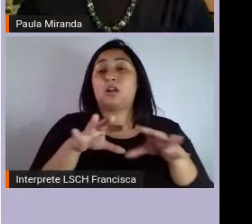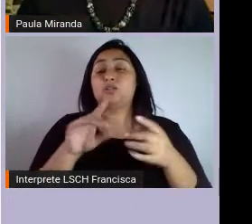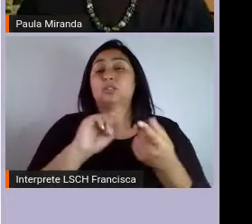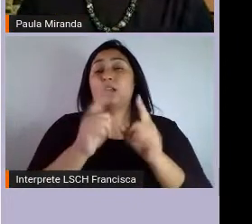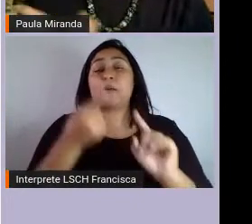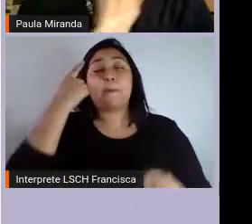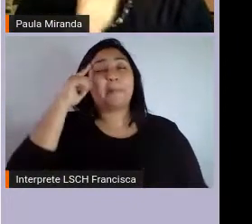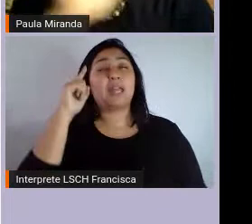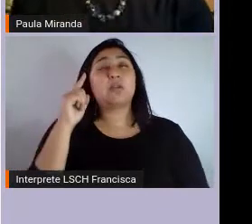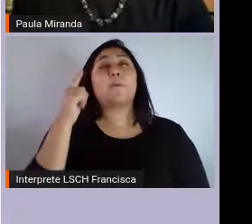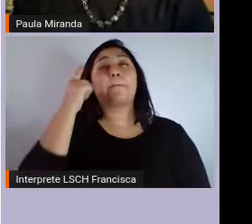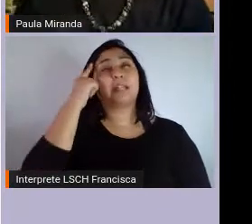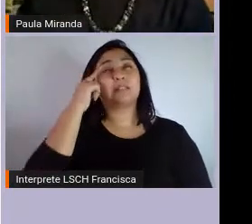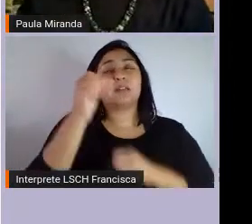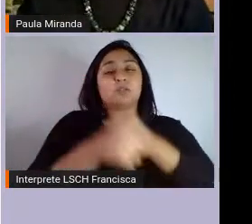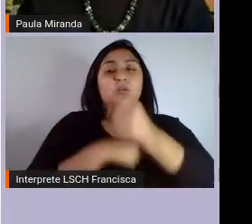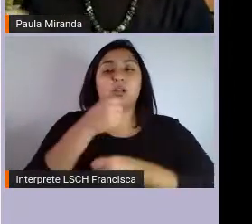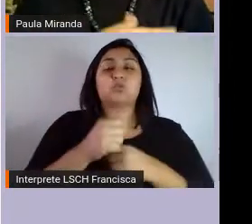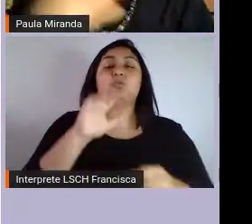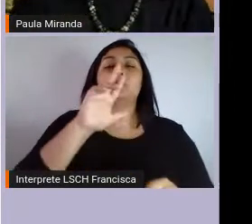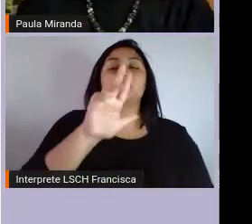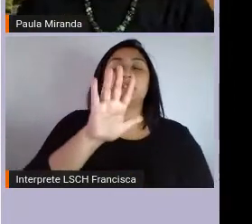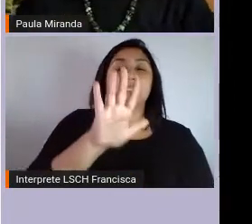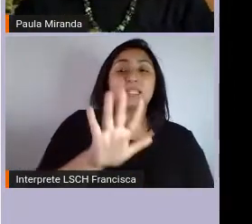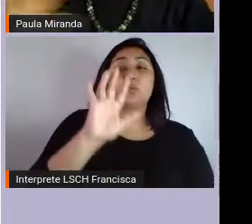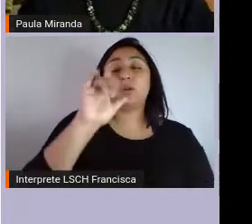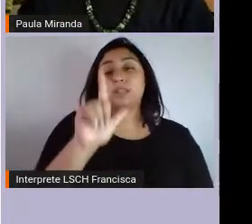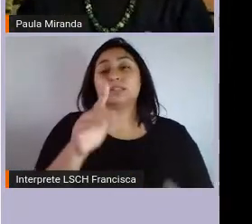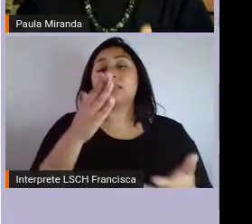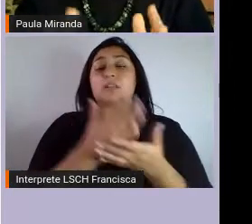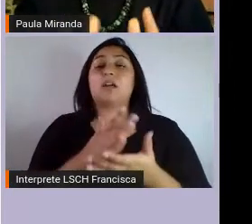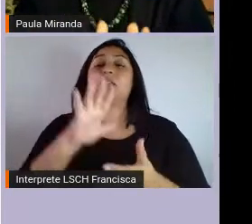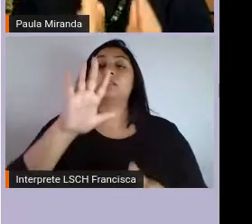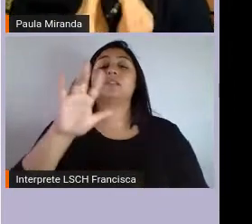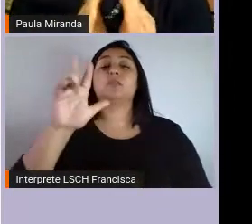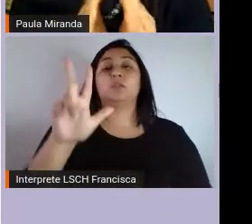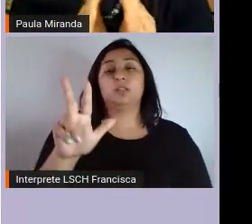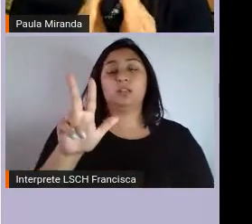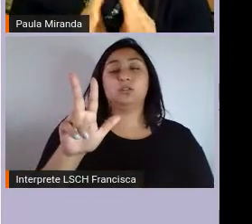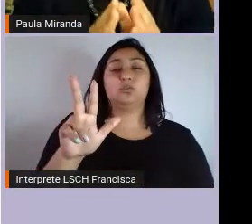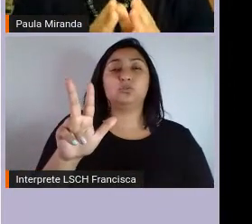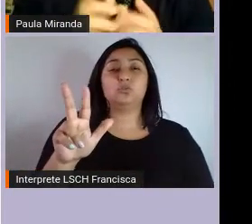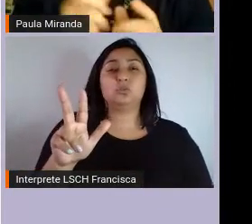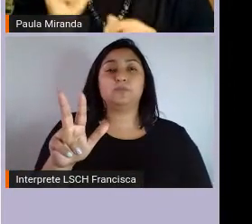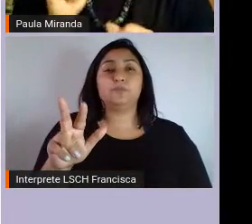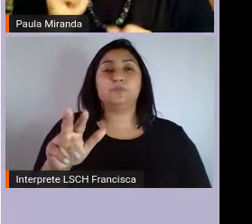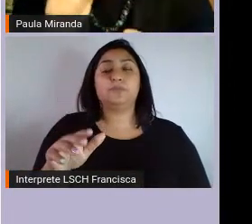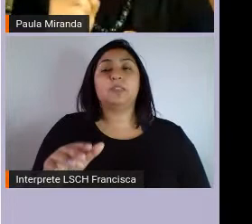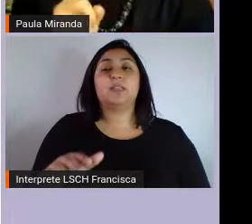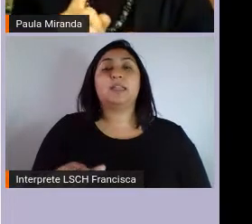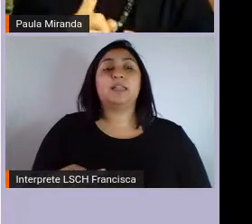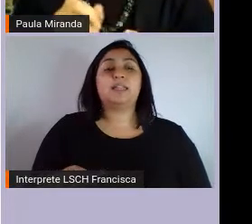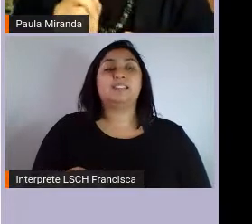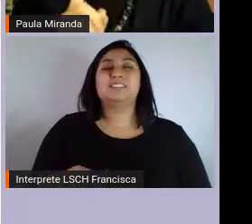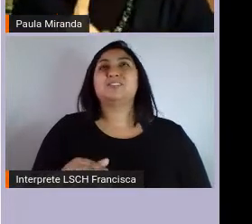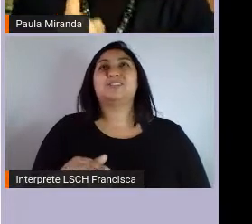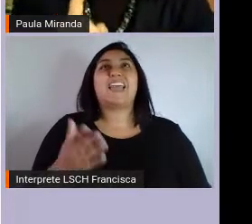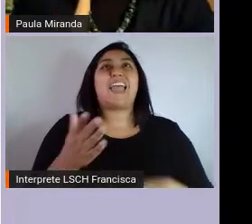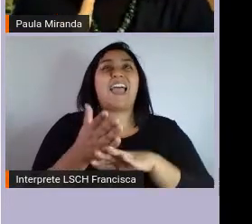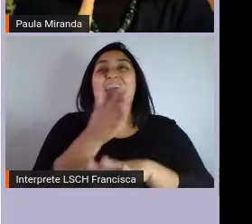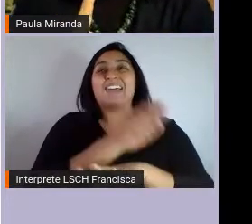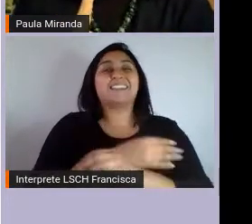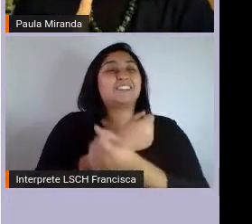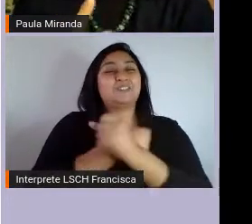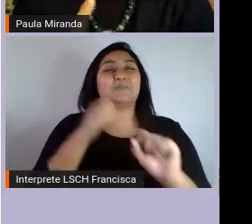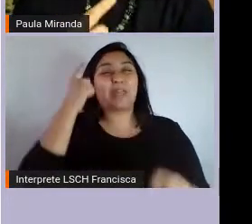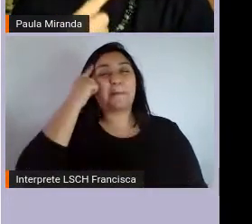57, 58, no más acá en el año 60. En el 60 cambian muchas cosas, pero hasta esos años era impensable en la tradición de